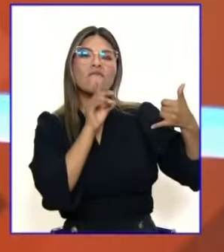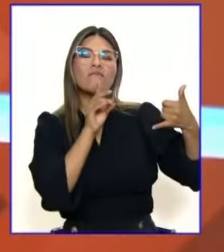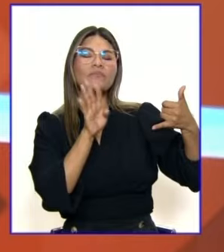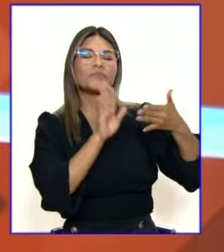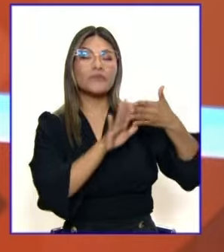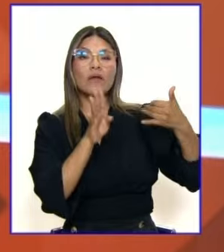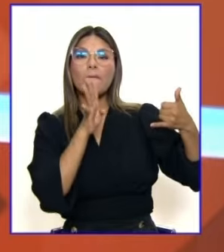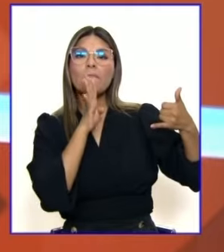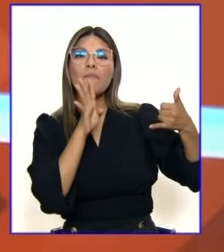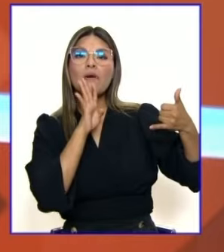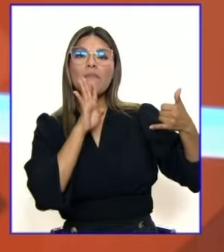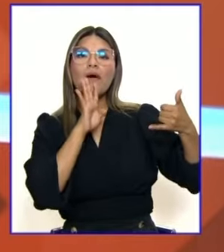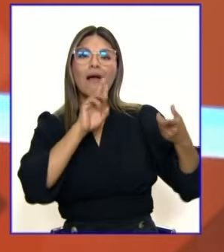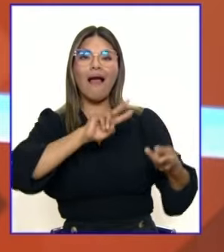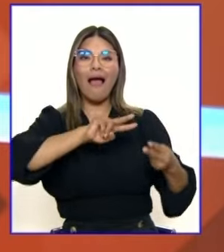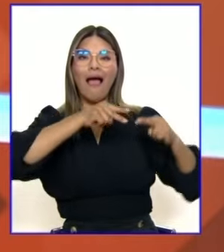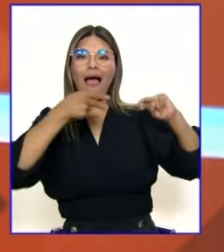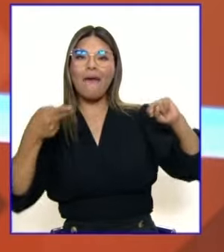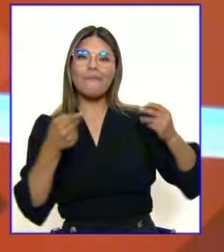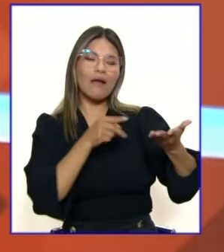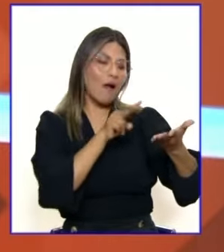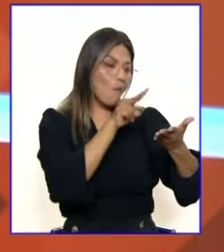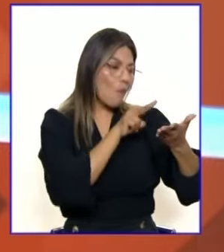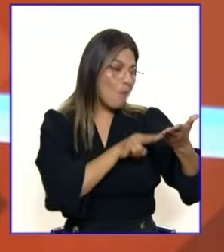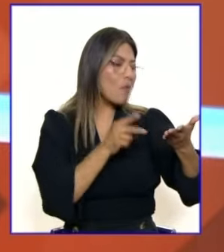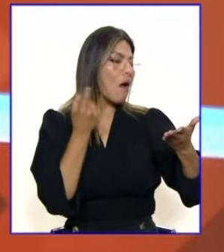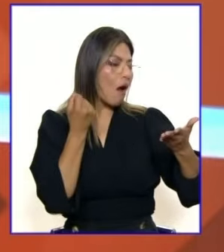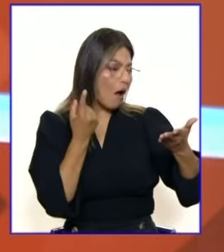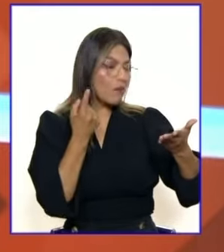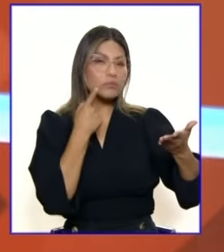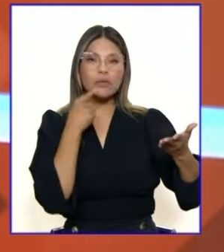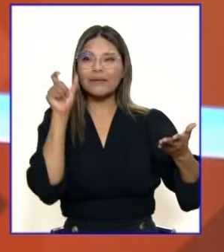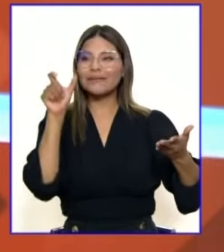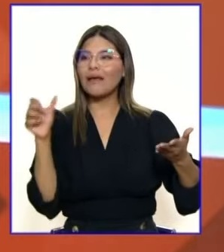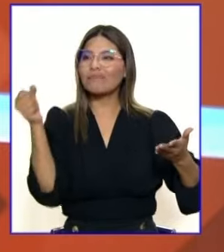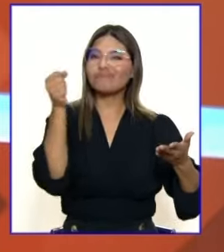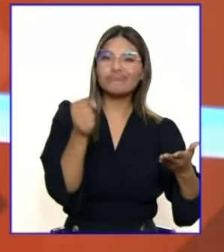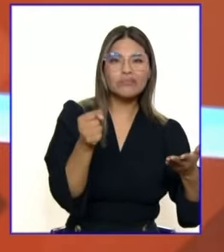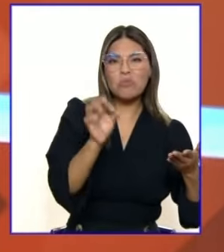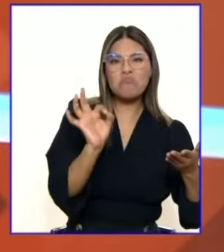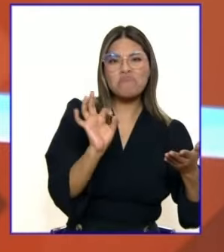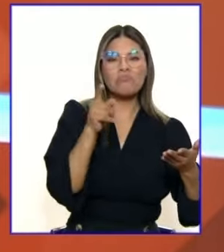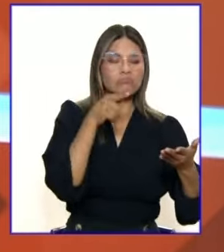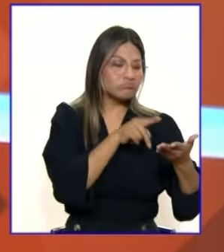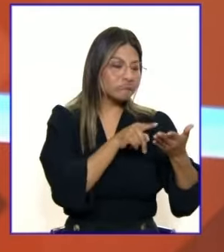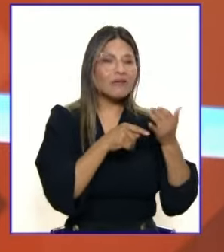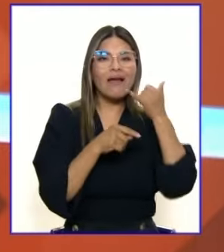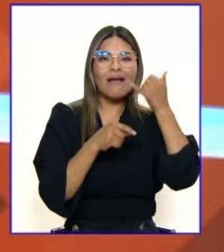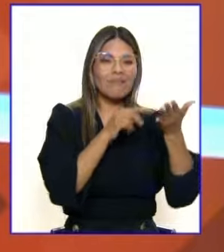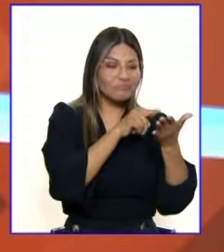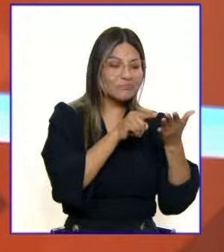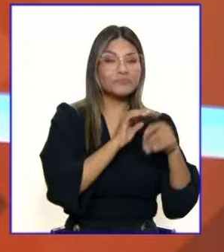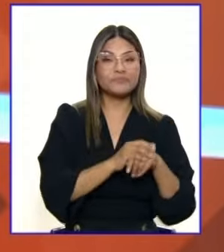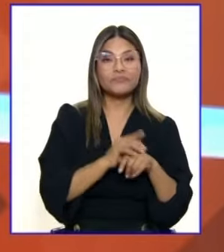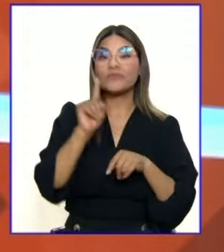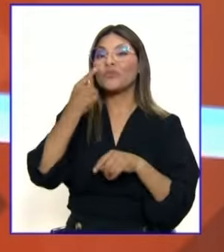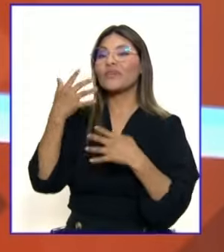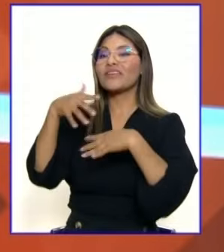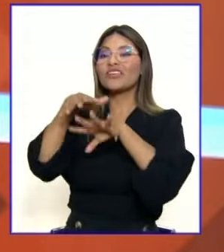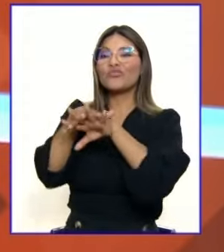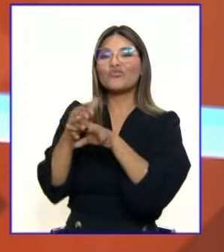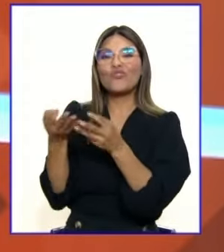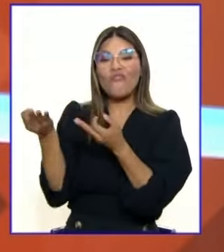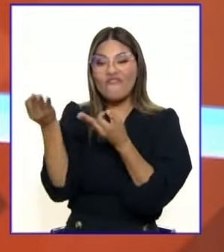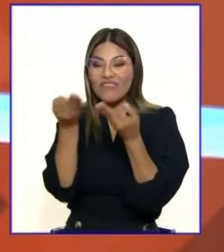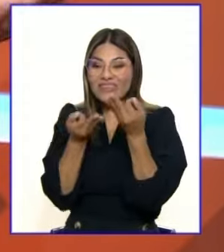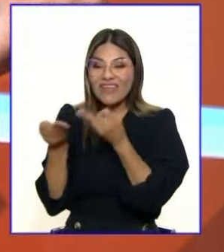¿no? Pero va más allá de eso. Yo creo, por ejemplo, en temas financieros, ¿no? El tema de inclusión financiera está generando mucho impacto en